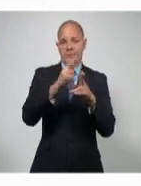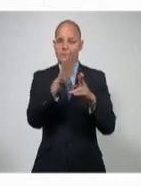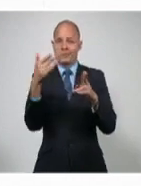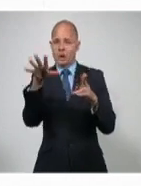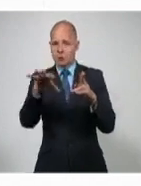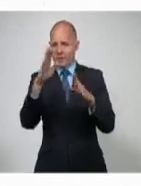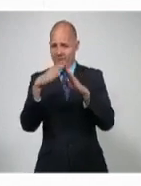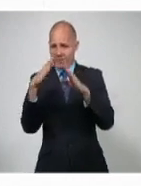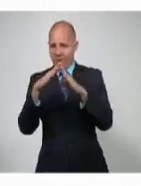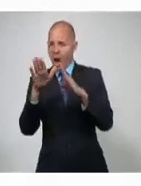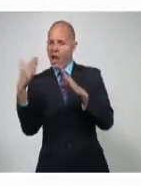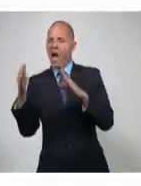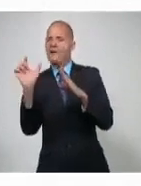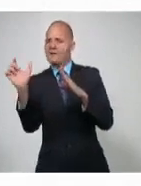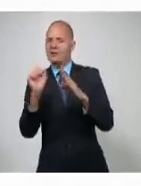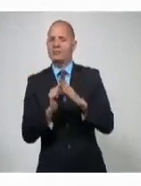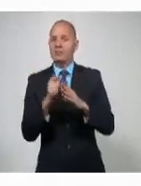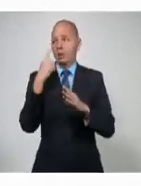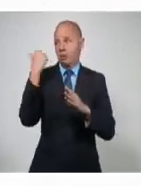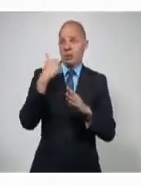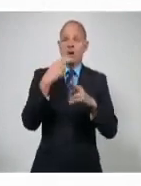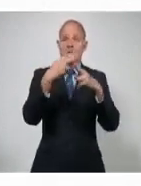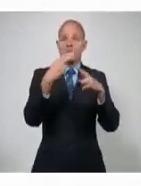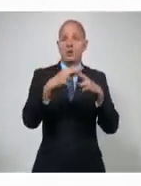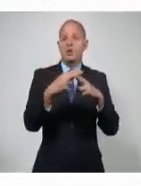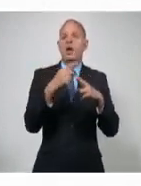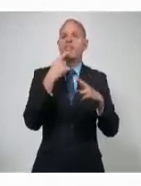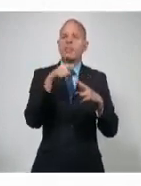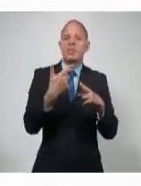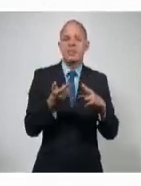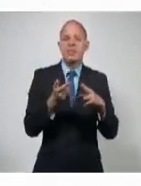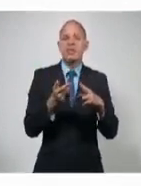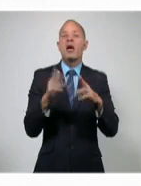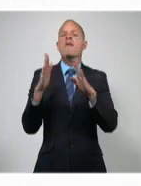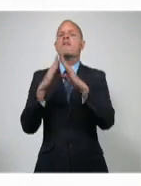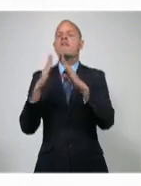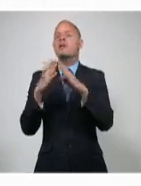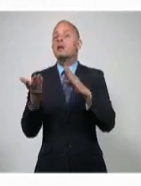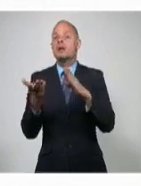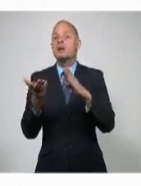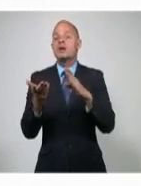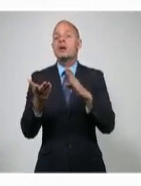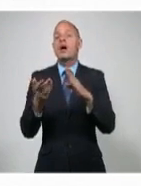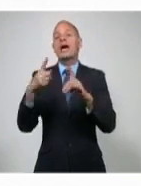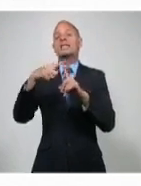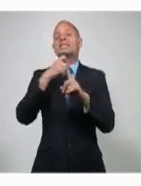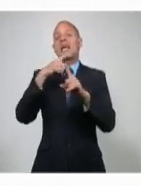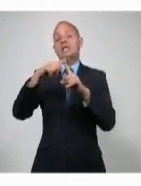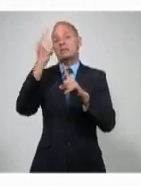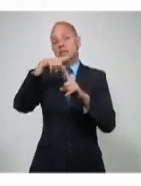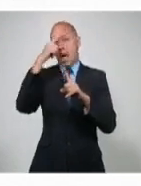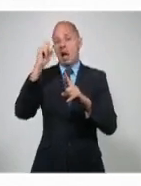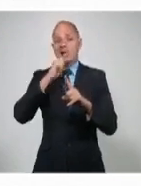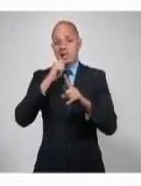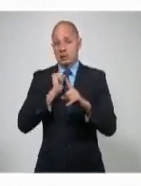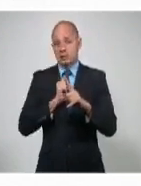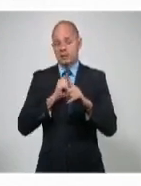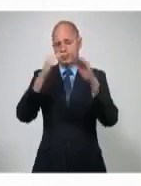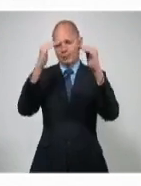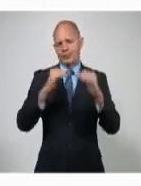de la persona, C. Camagüey, Cuba, vive en Austin, Texas, Estados Unidos. Veamos otro. Aquí tenemos a